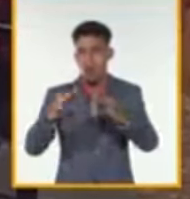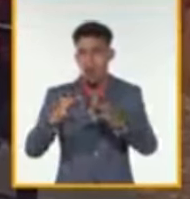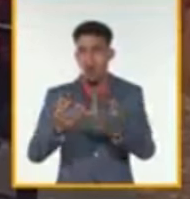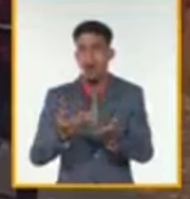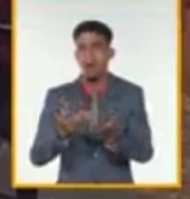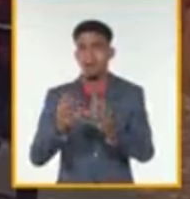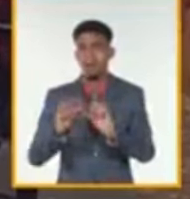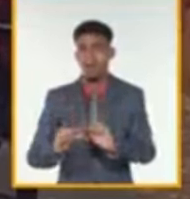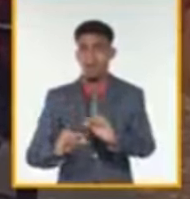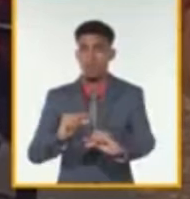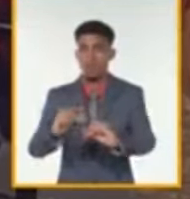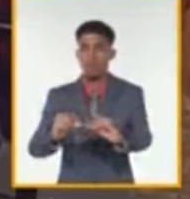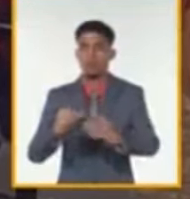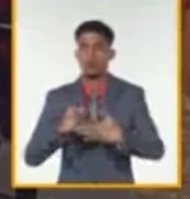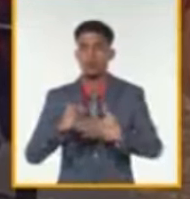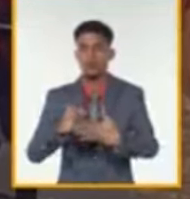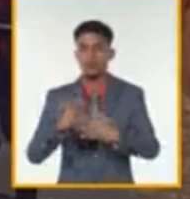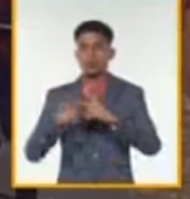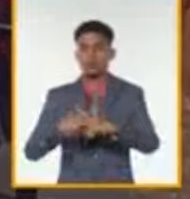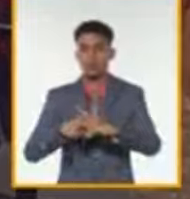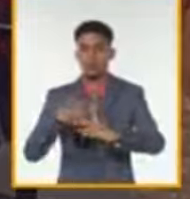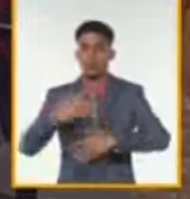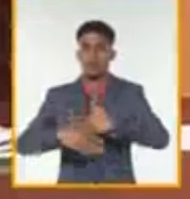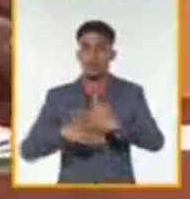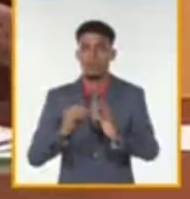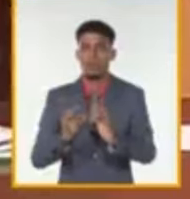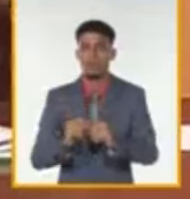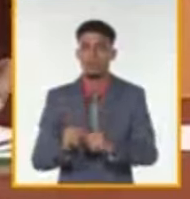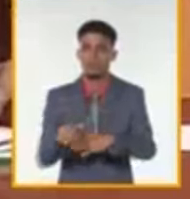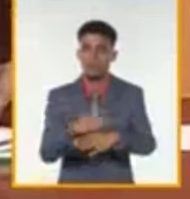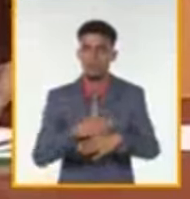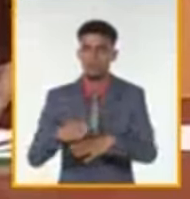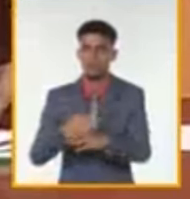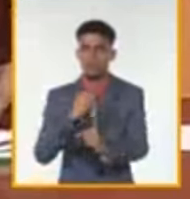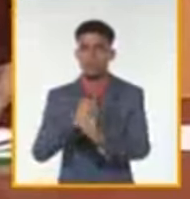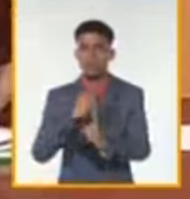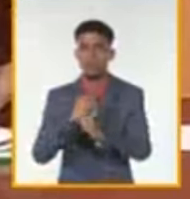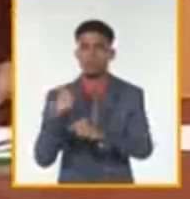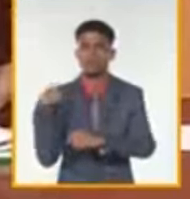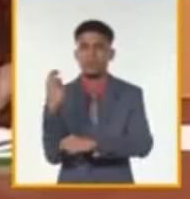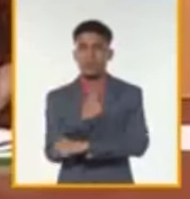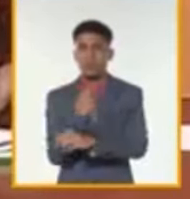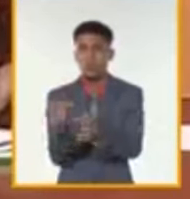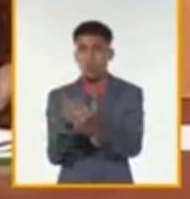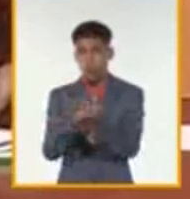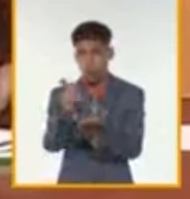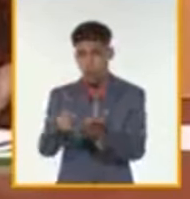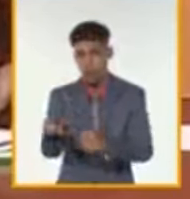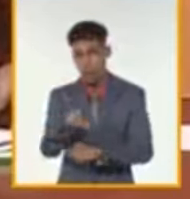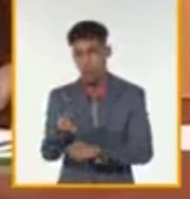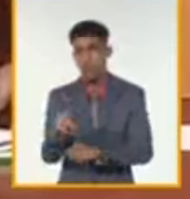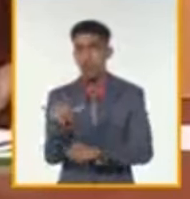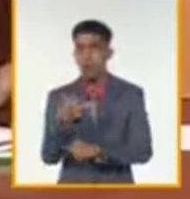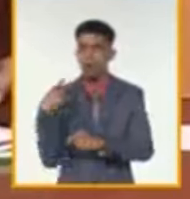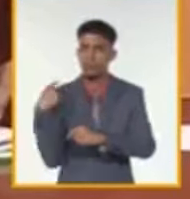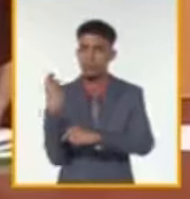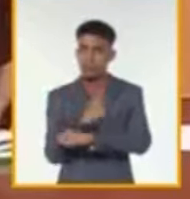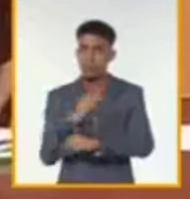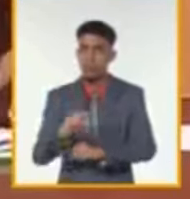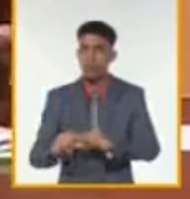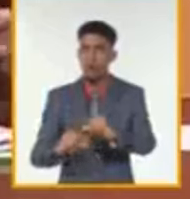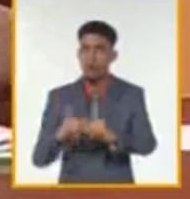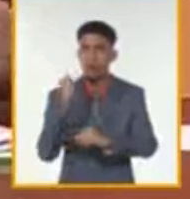solución de un grupo de problemas que nosotros tenemos acá a partir de trabajos de cursos de maestría de un grupo de estudiantes y también de nuestros cuadros que se han ido creando